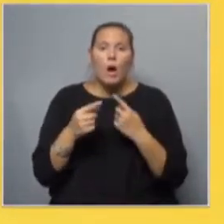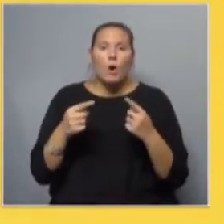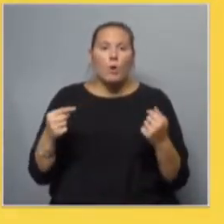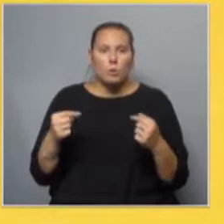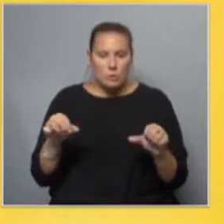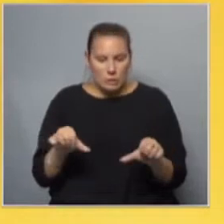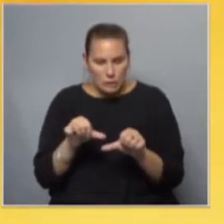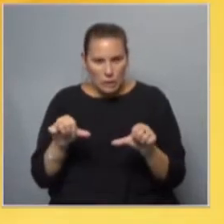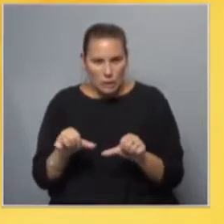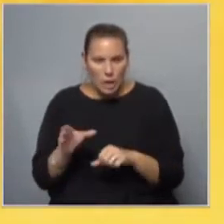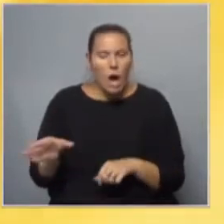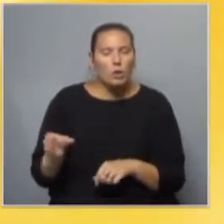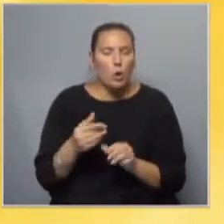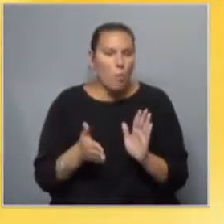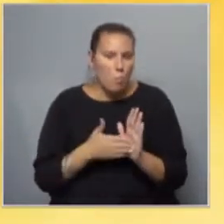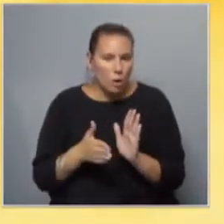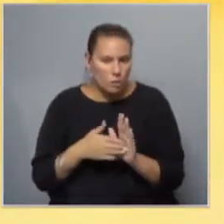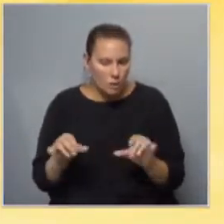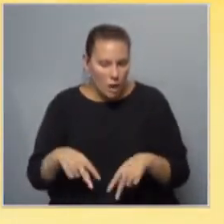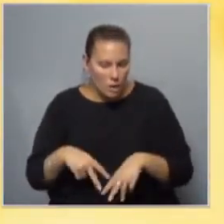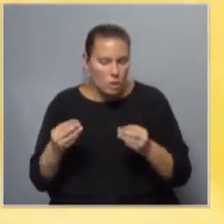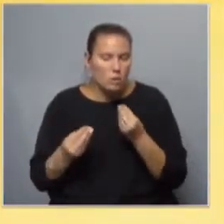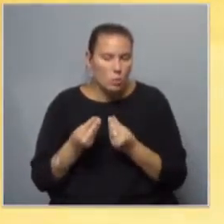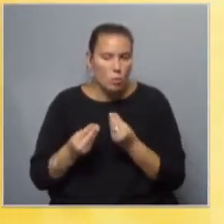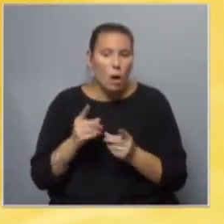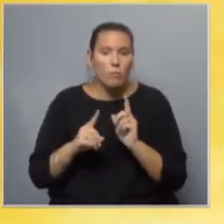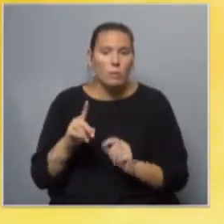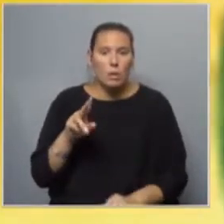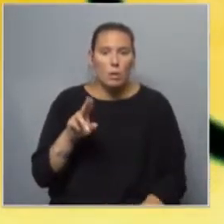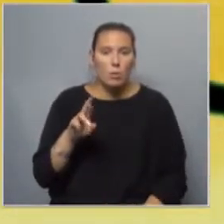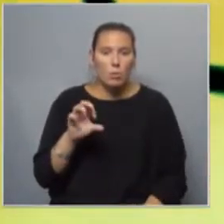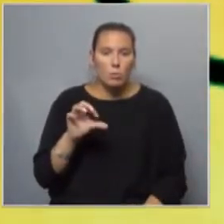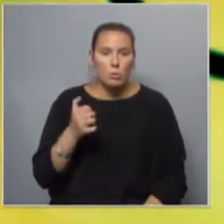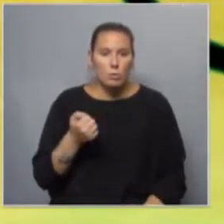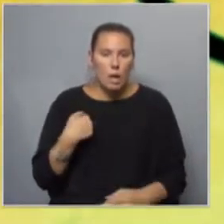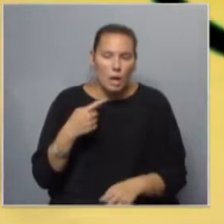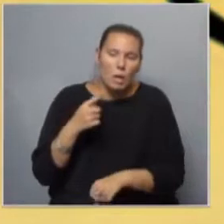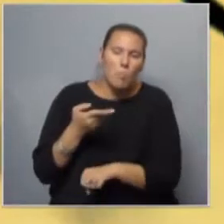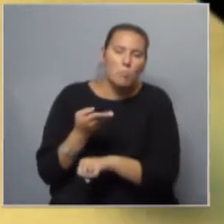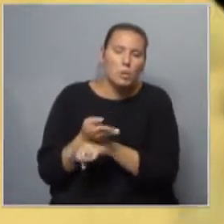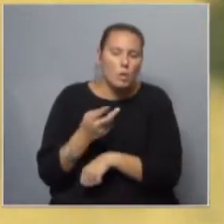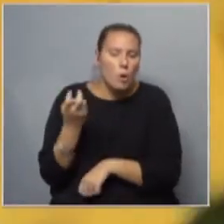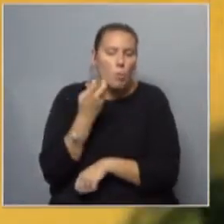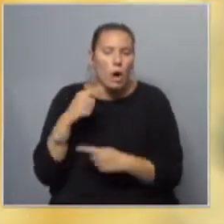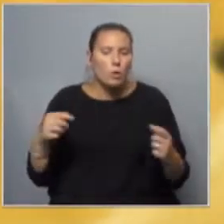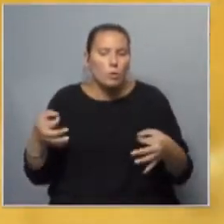se realizan a todas las muestras, y también nos decía que a veces la URSEA les indica buscar parámetros